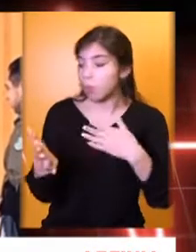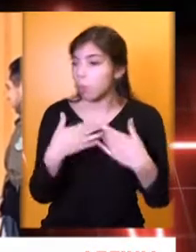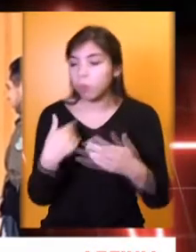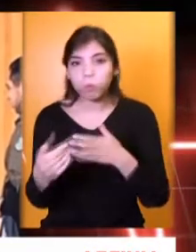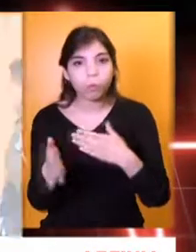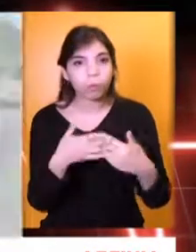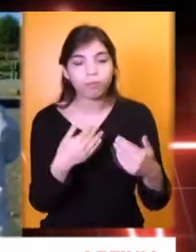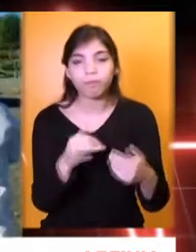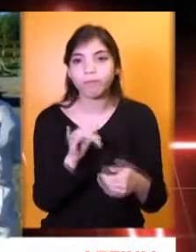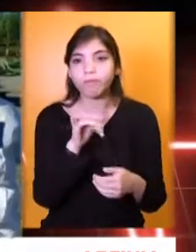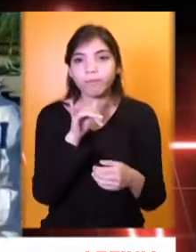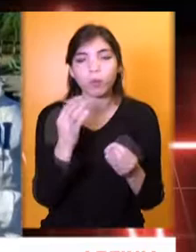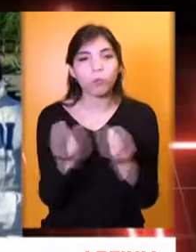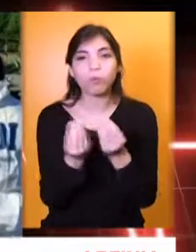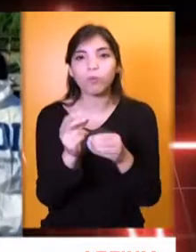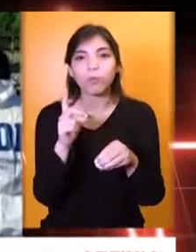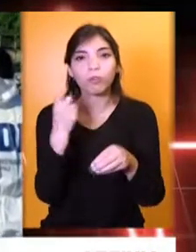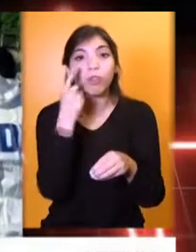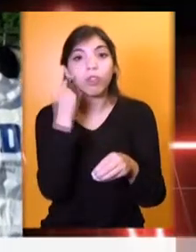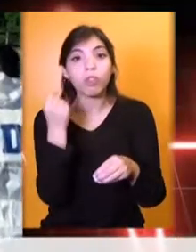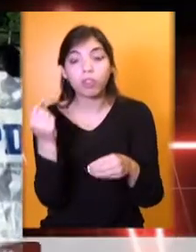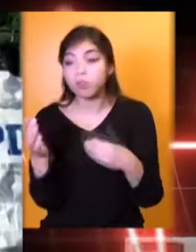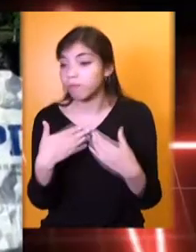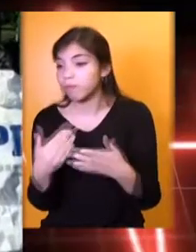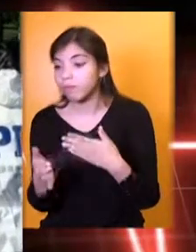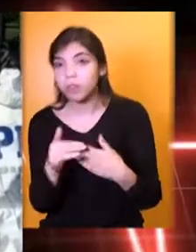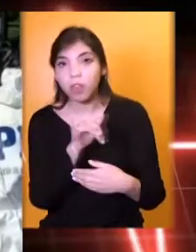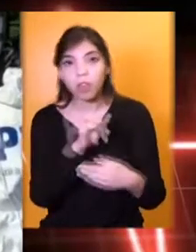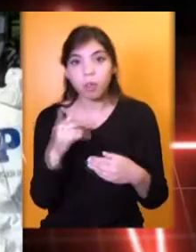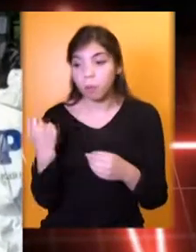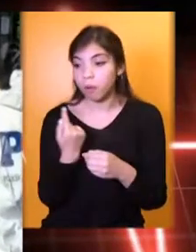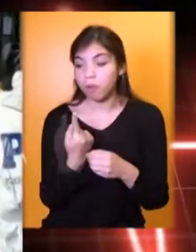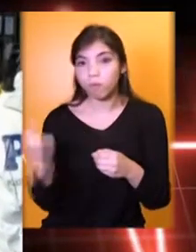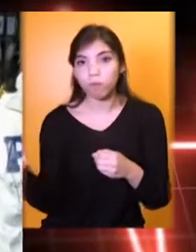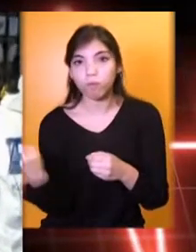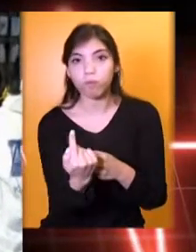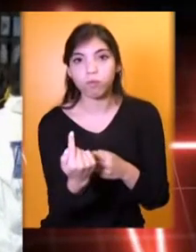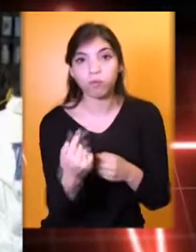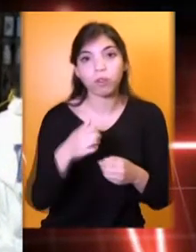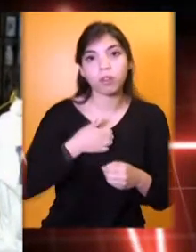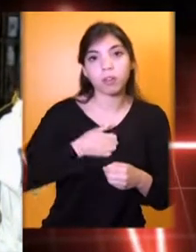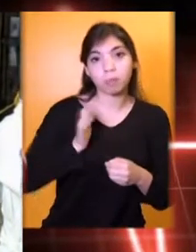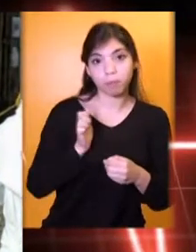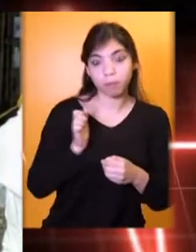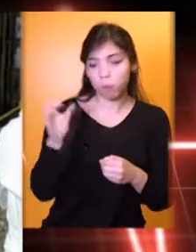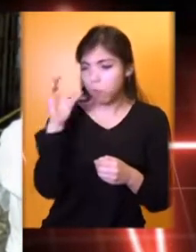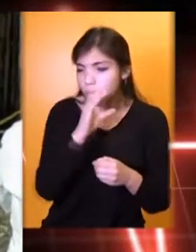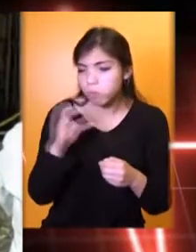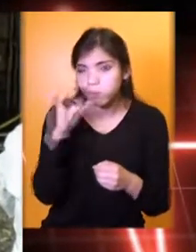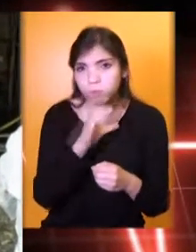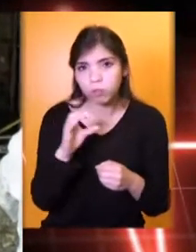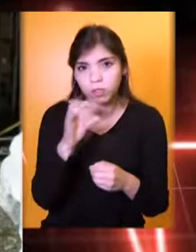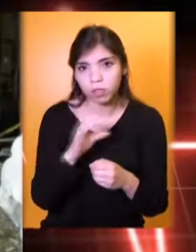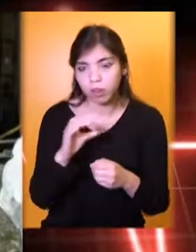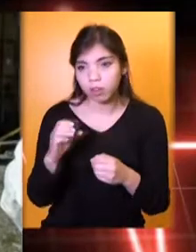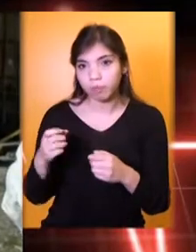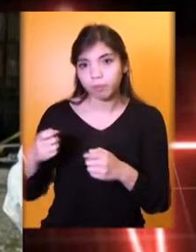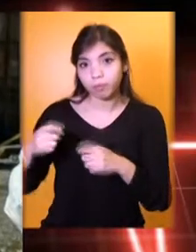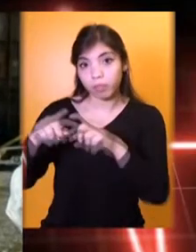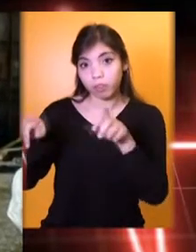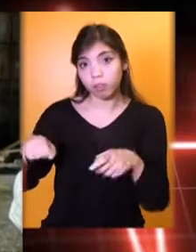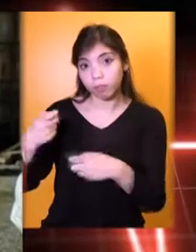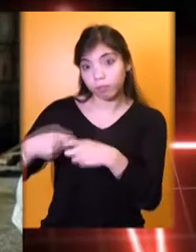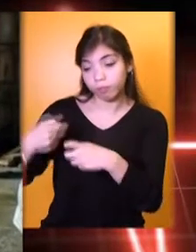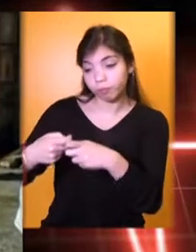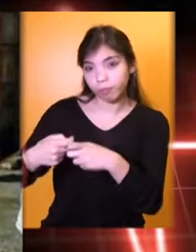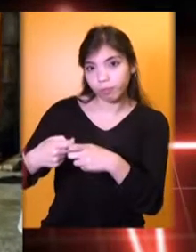encontrado desaparecidos hace varios días. Hasta el lugar se trasladó personal de la Brigada de Homicidios de la Policía de Investigaciones para realizar los